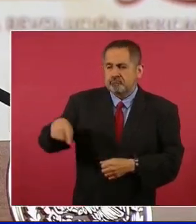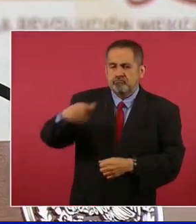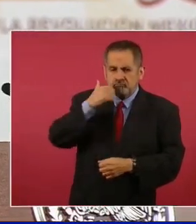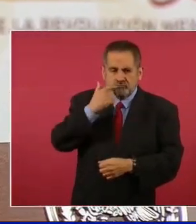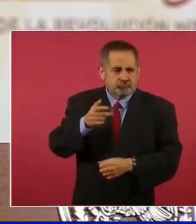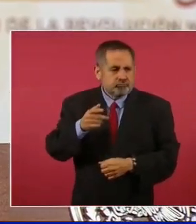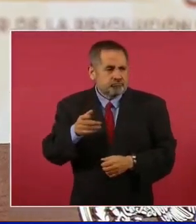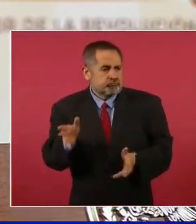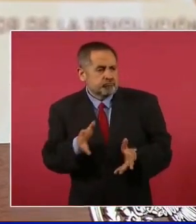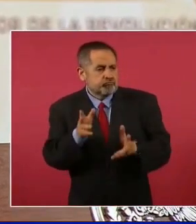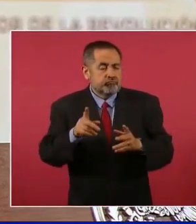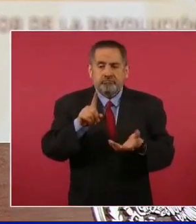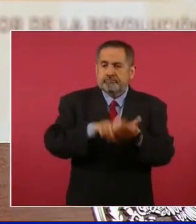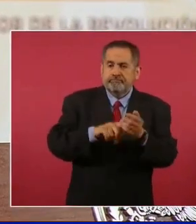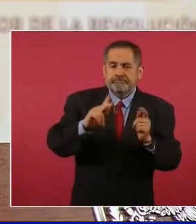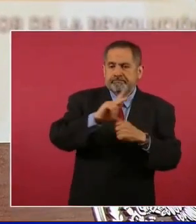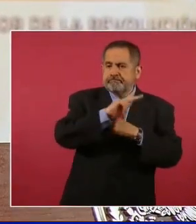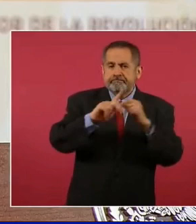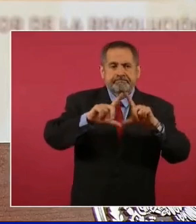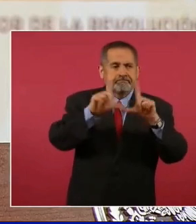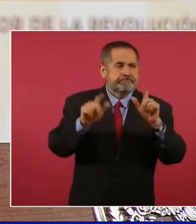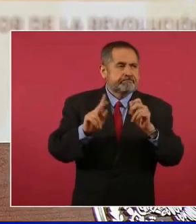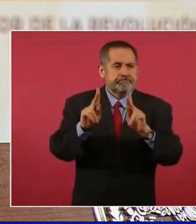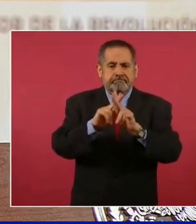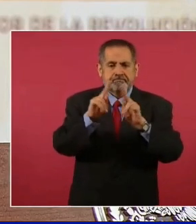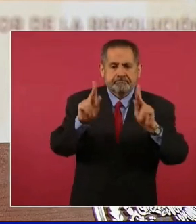procuración de la paz interior,